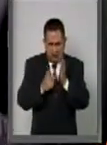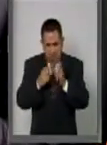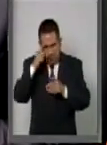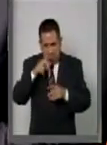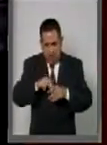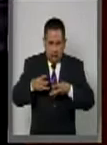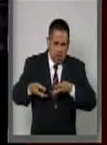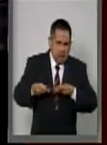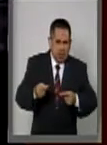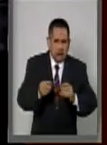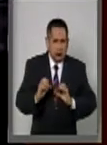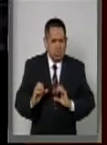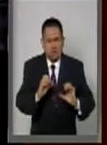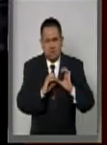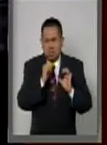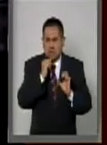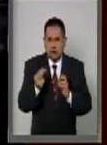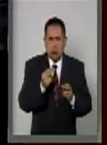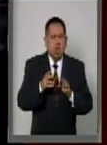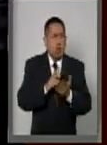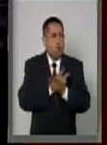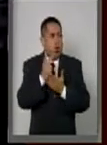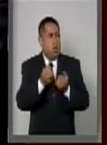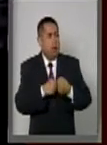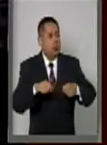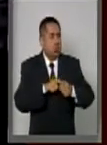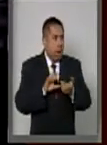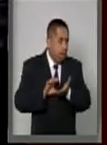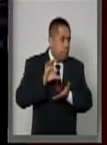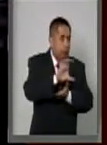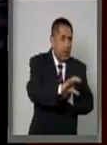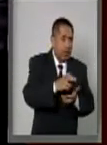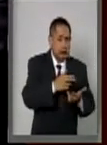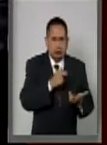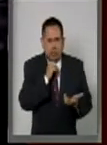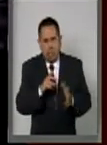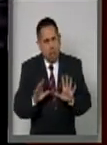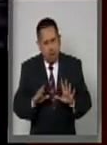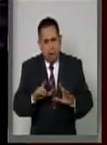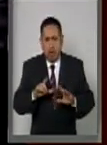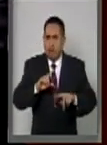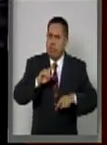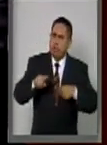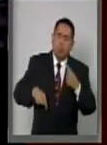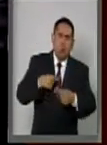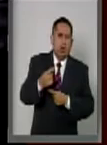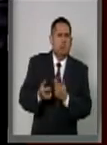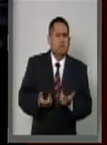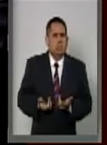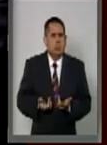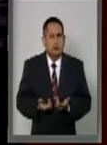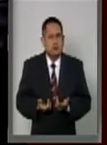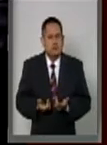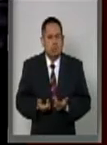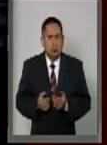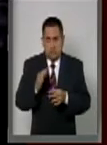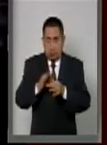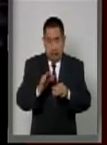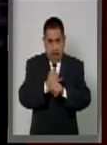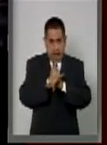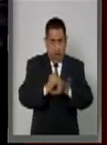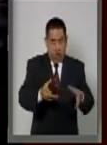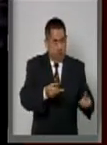gasto innecesario en programas sociales, pero luego resulta que a la hora de